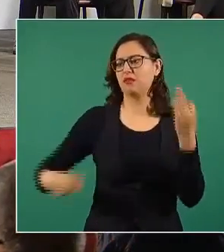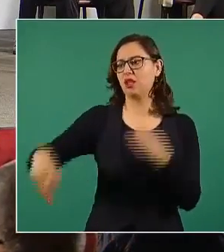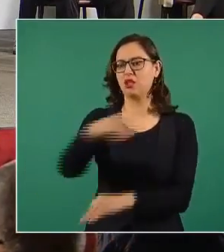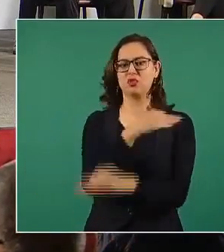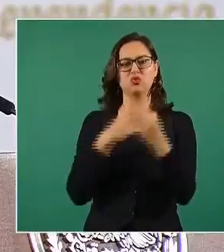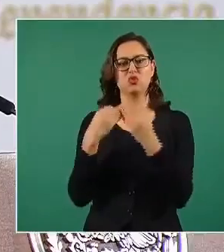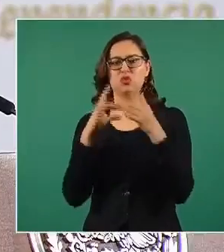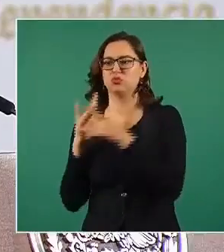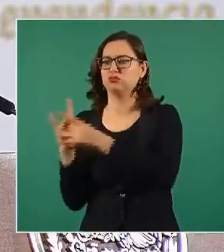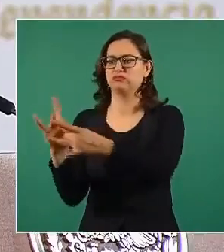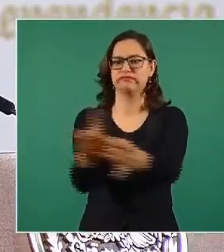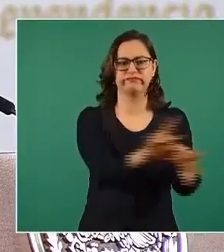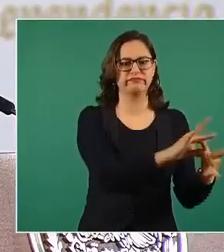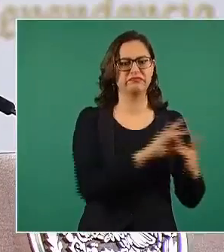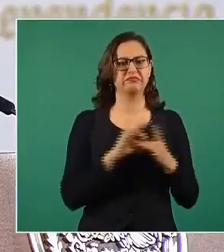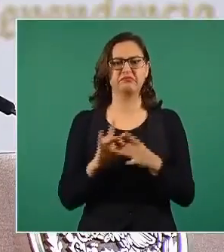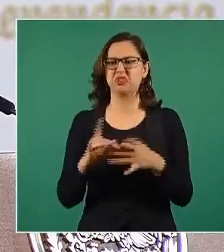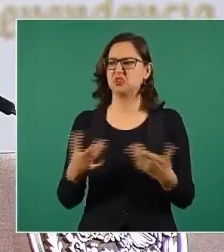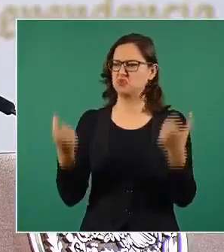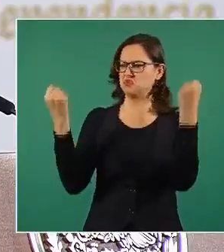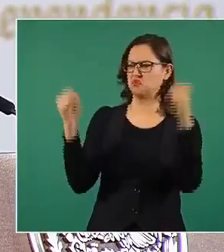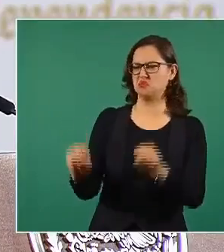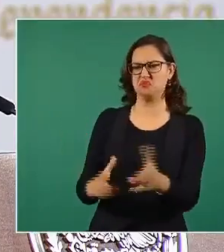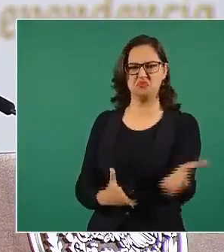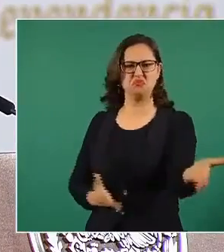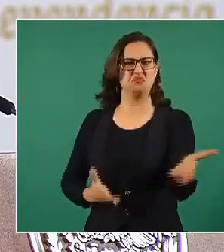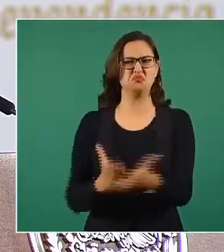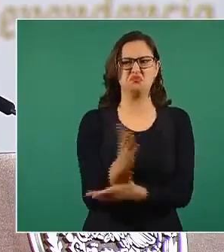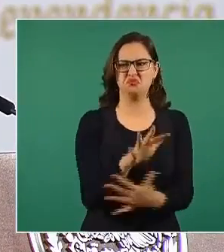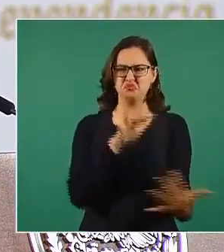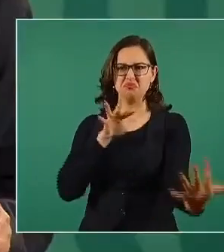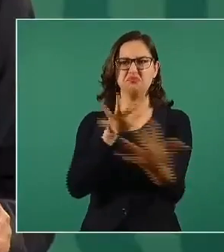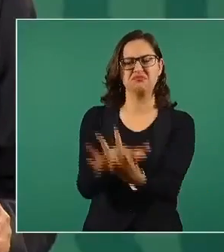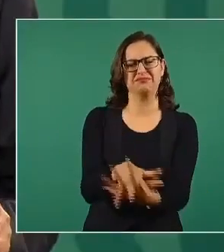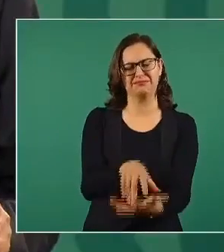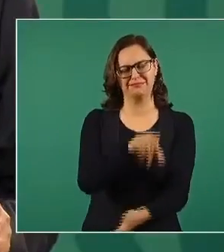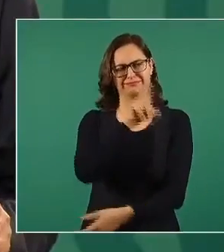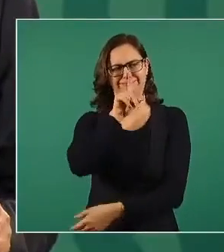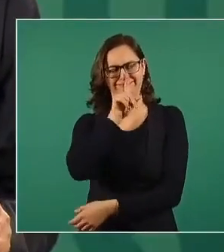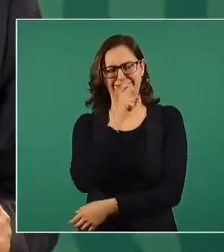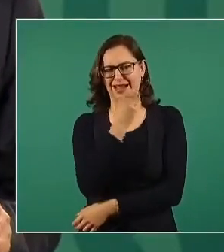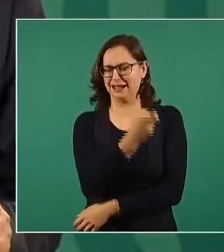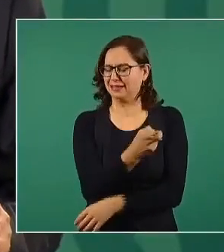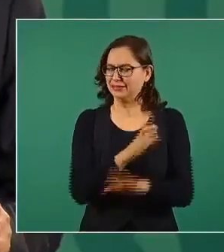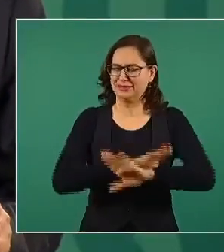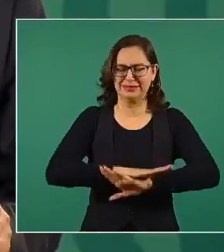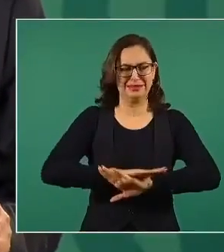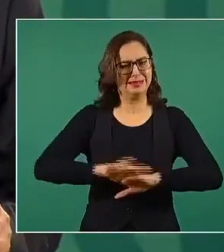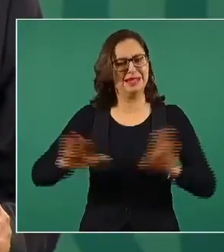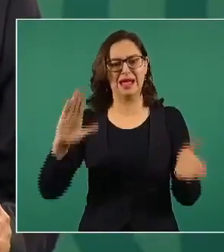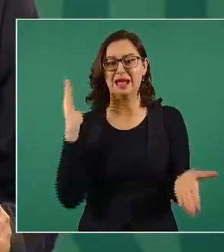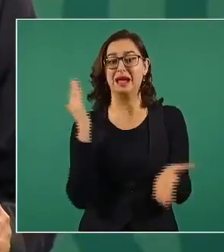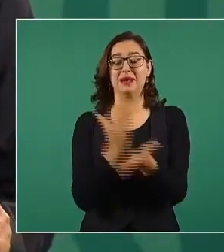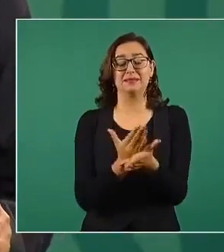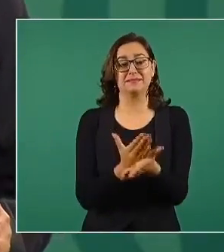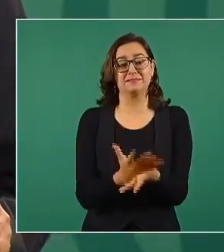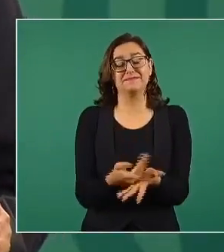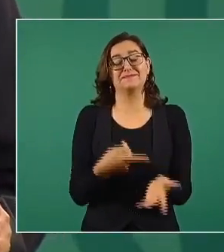no el quererse imponer por la fuerza. Bueno, pero todo eso tiene que ser un